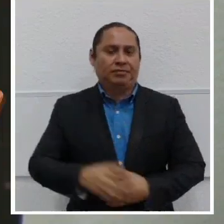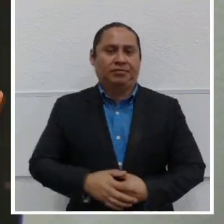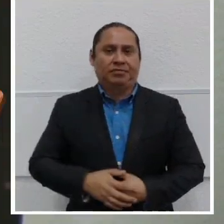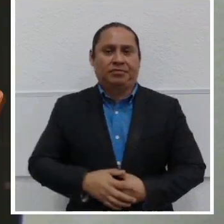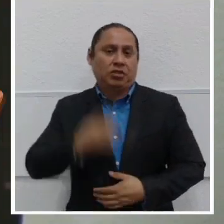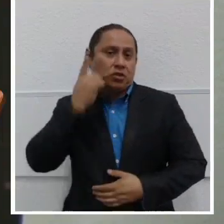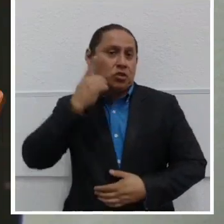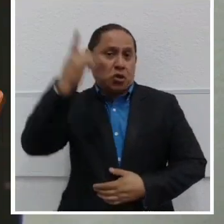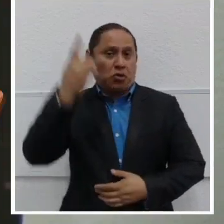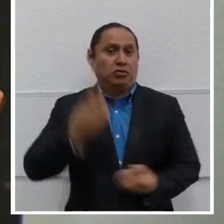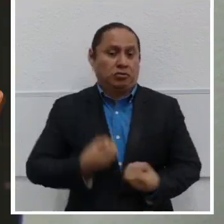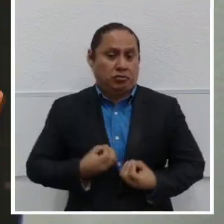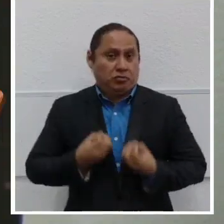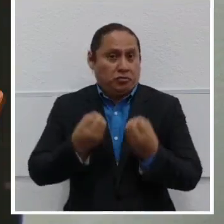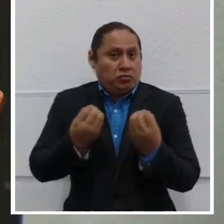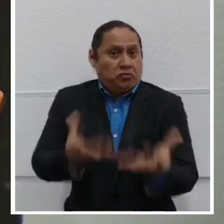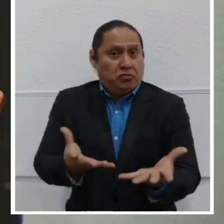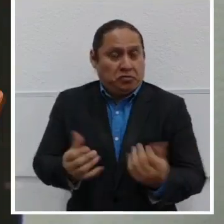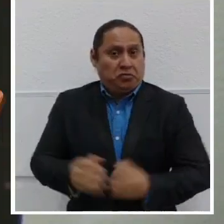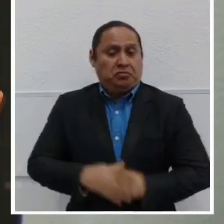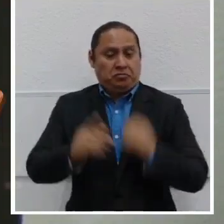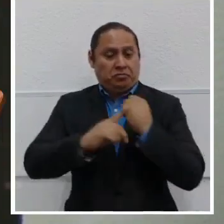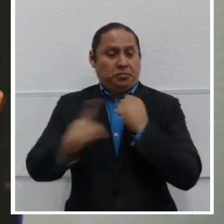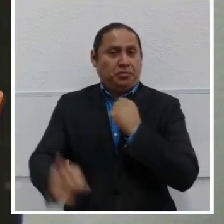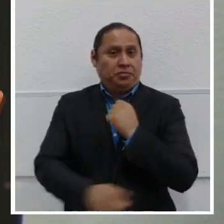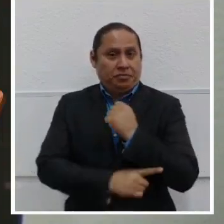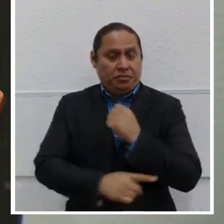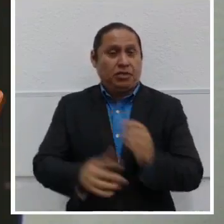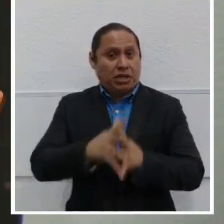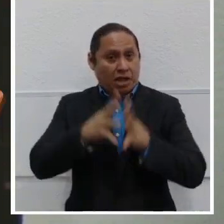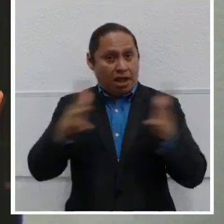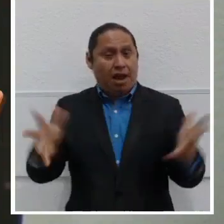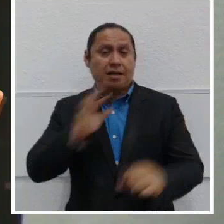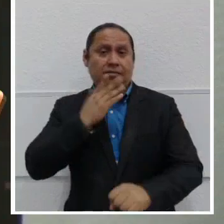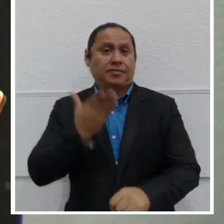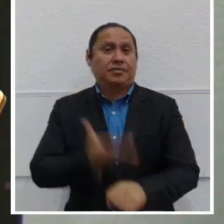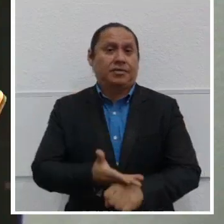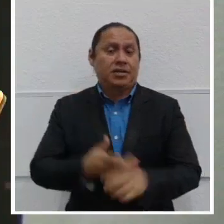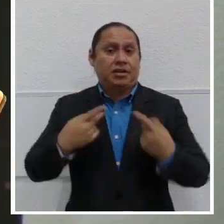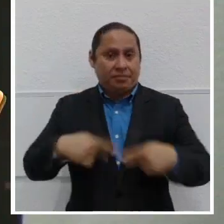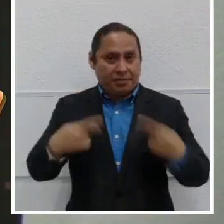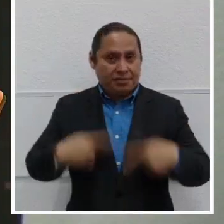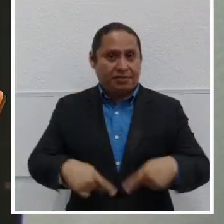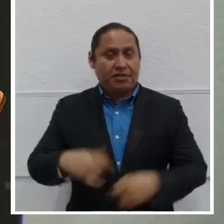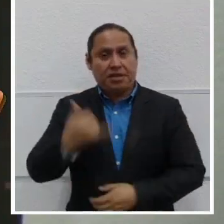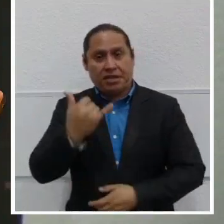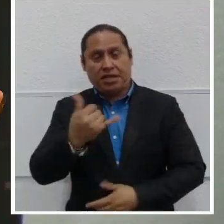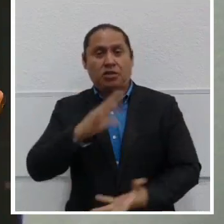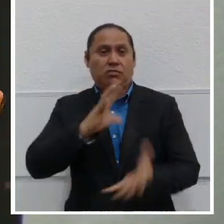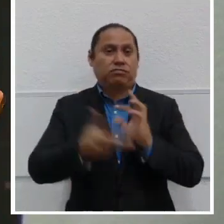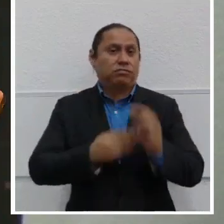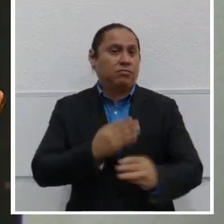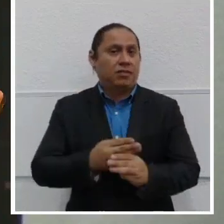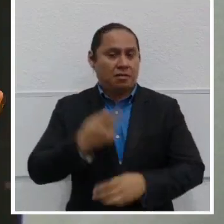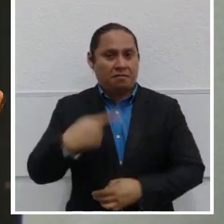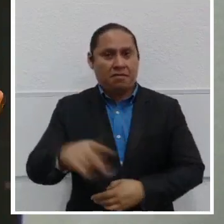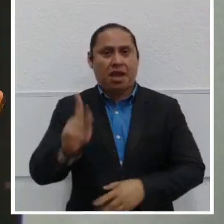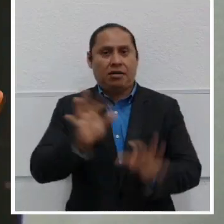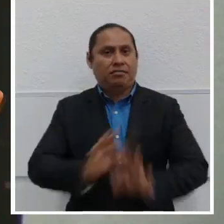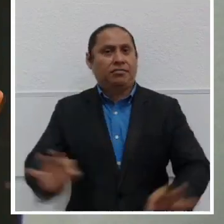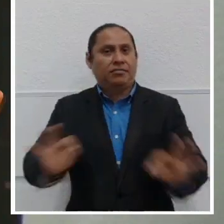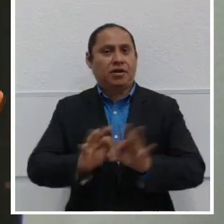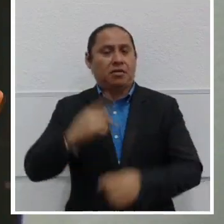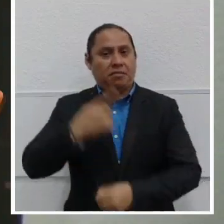esta oportunidad Tenemos una gran responsabilidad con la ciudadanía y con el mundo Pero principalmente